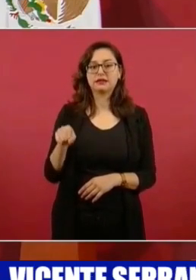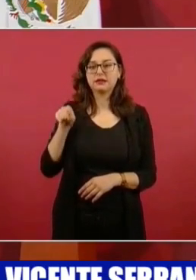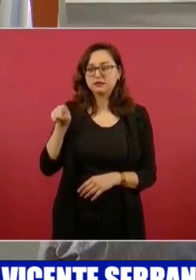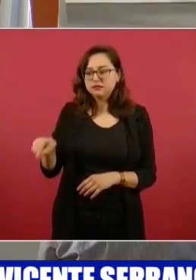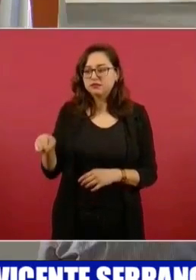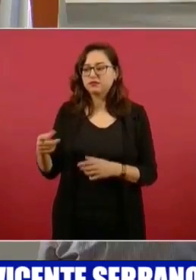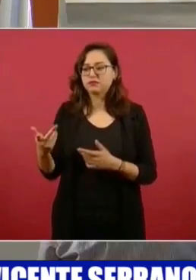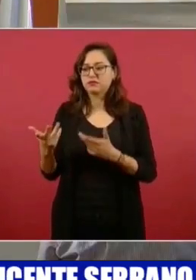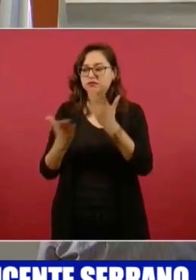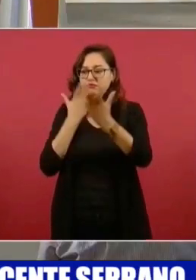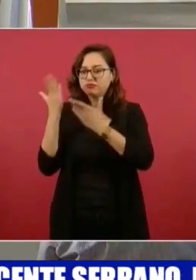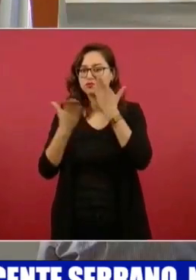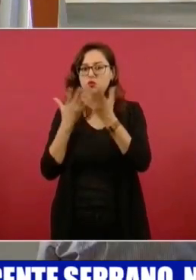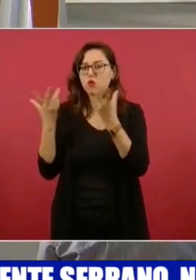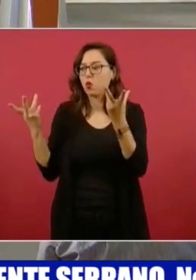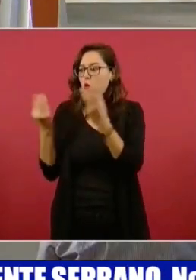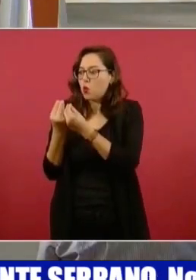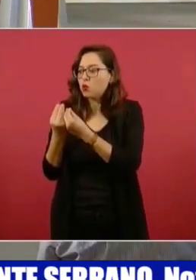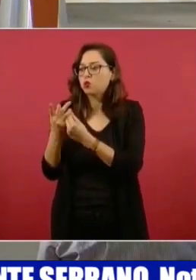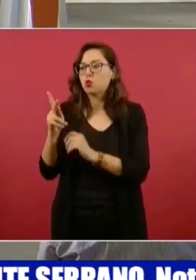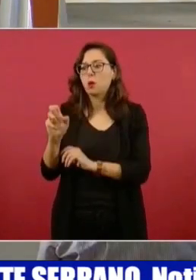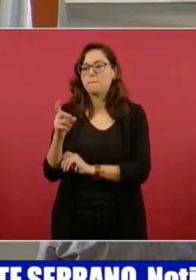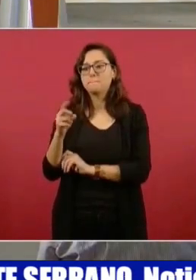con Pedro Ferriz.